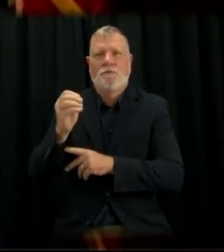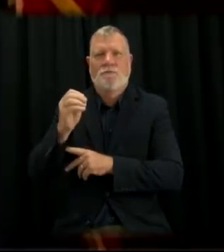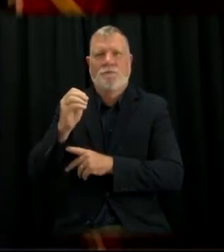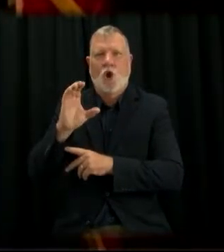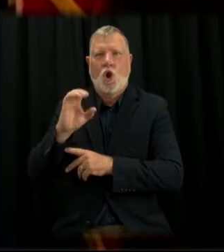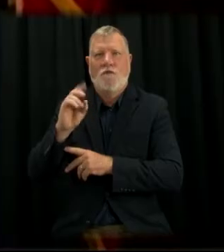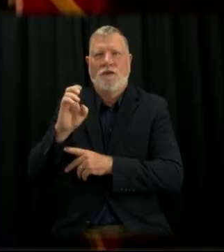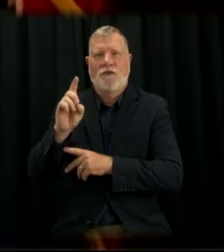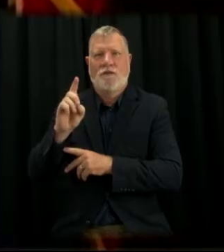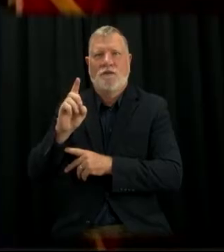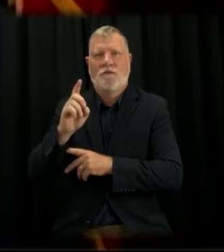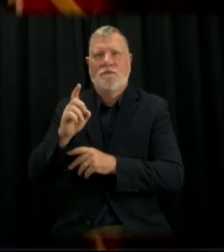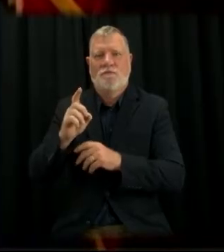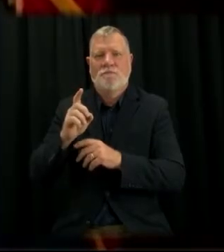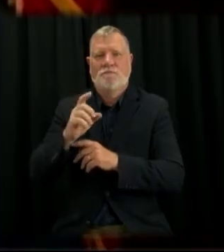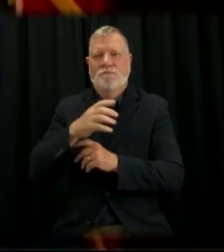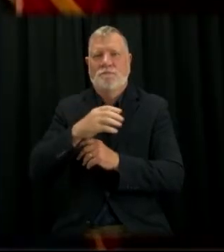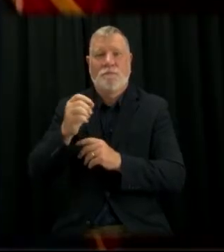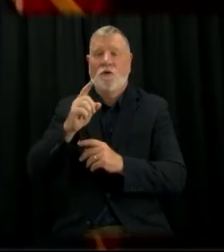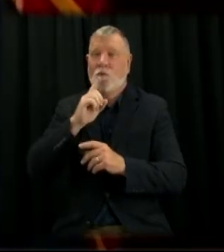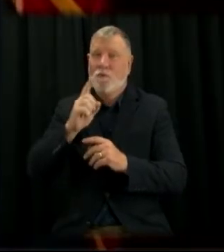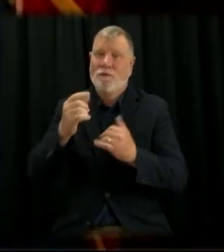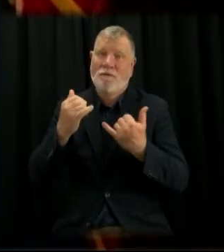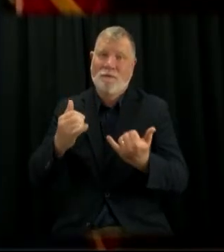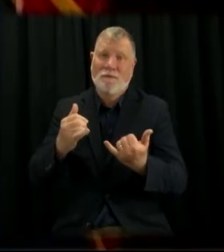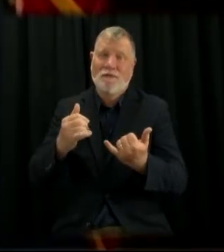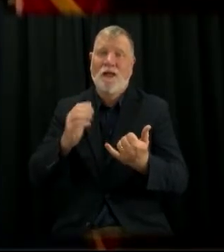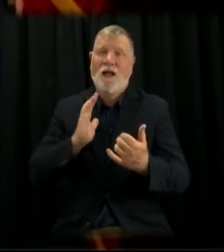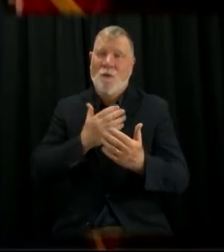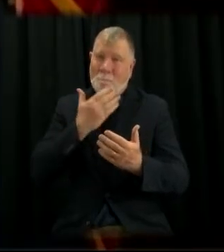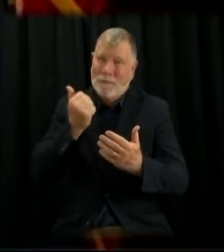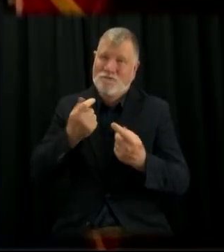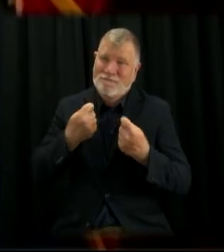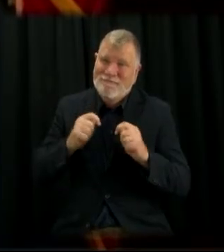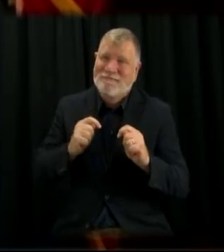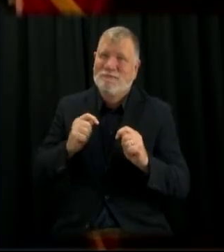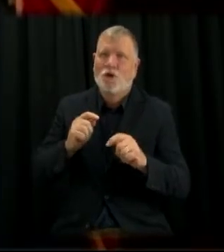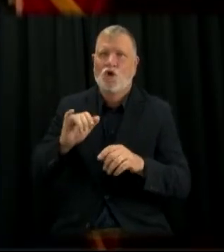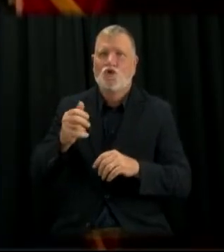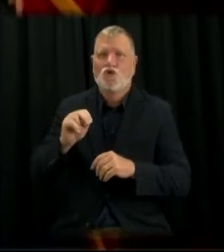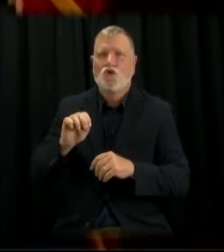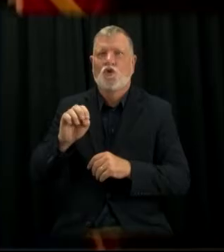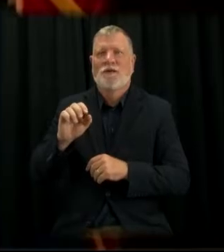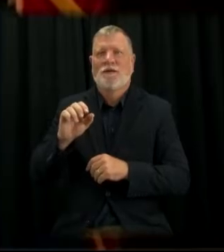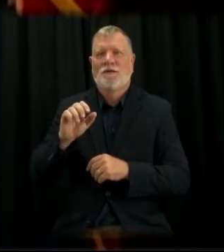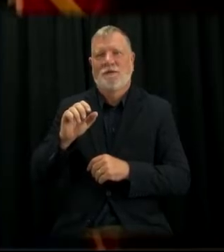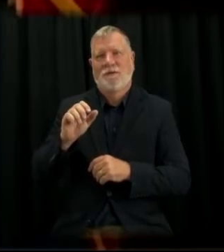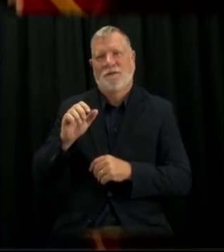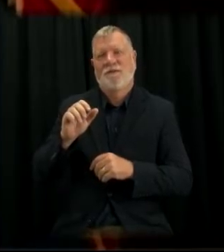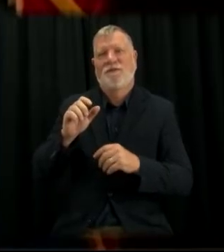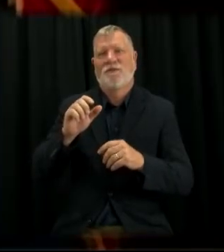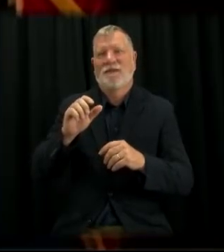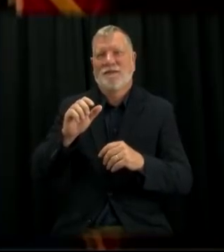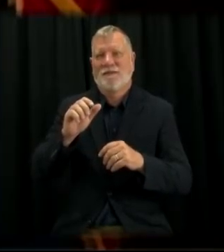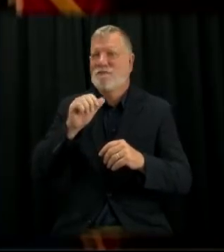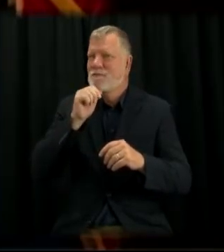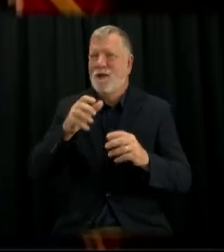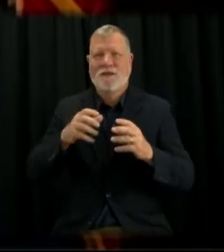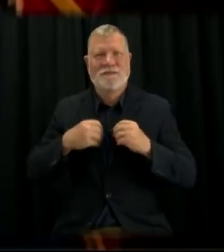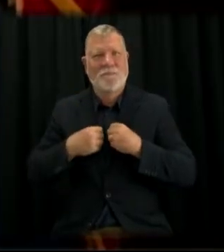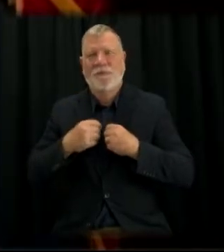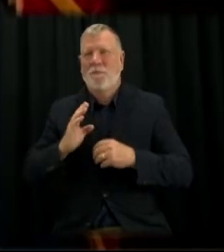emergencias que se tenían causadas por el COVID-19. A pesar de nuestros esfuerzos, el 10 de junio